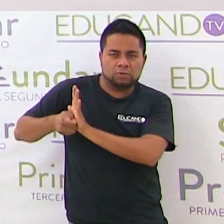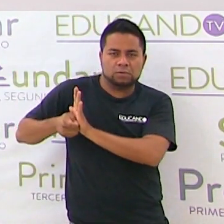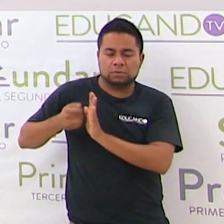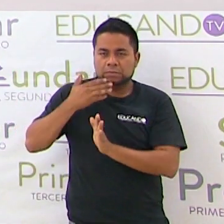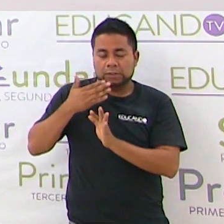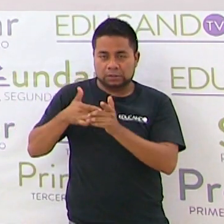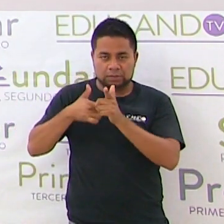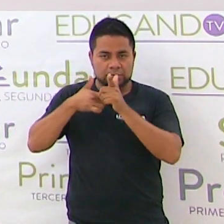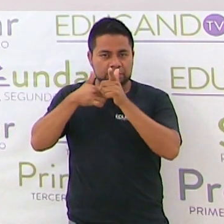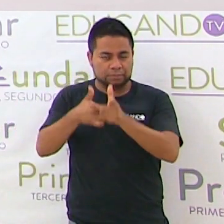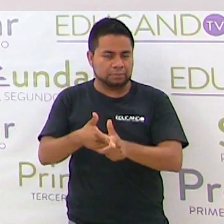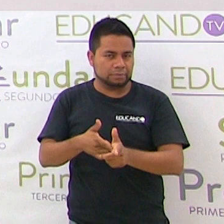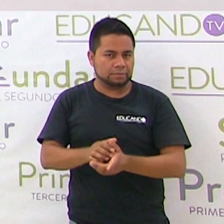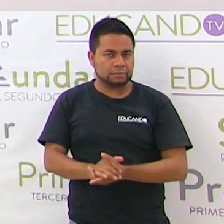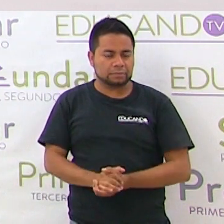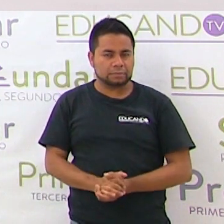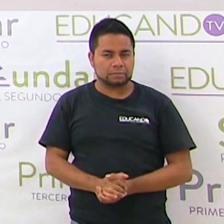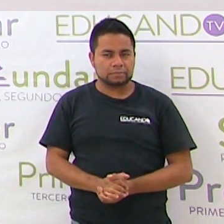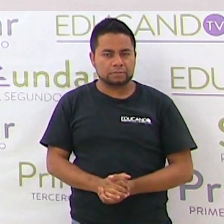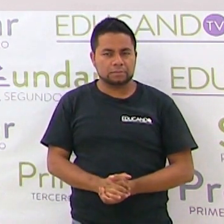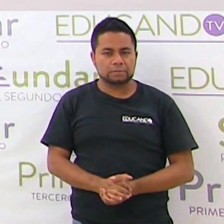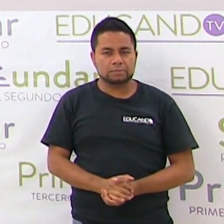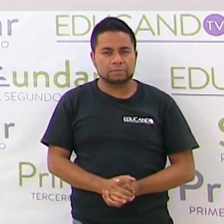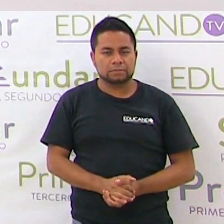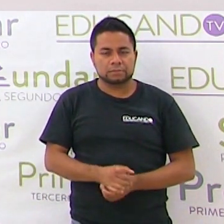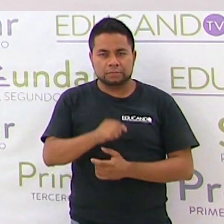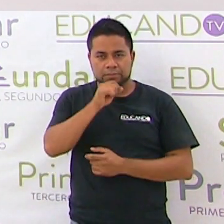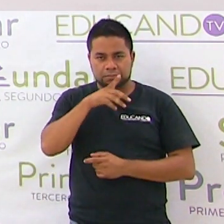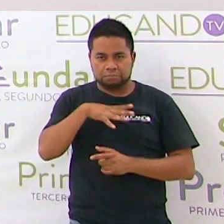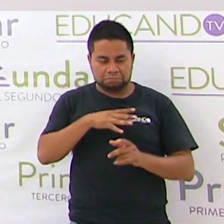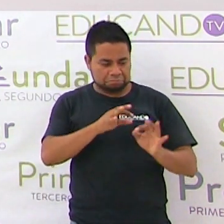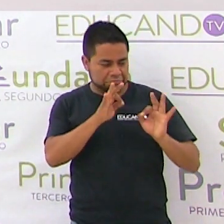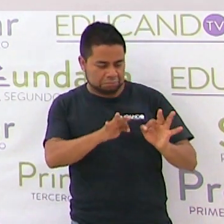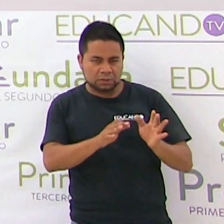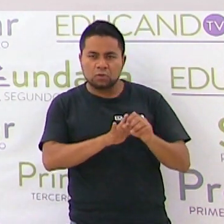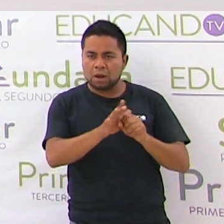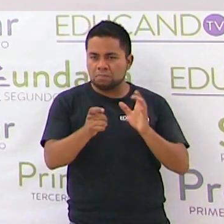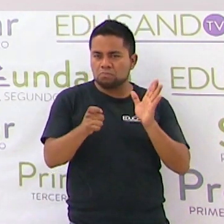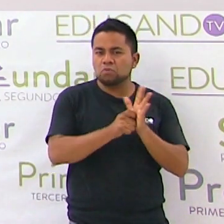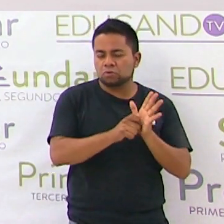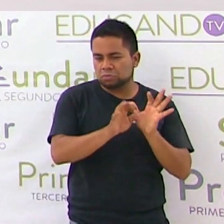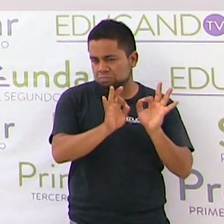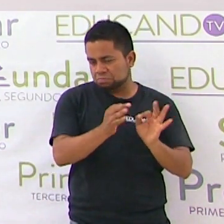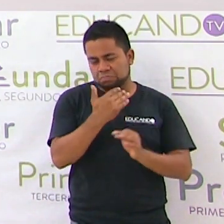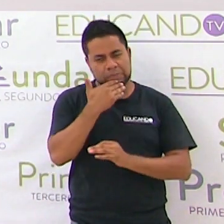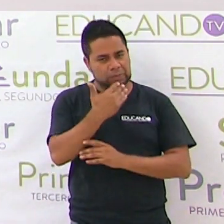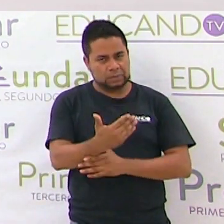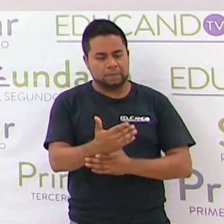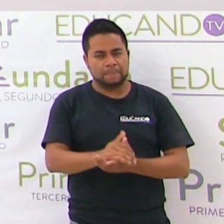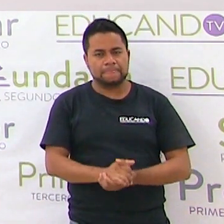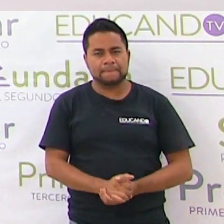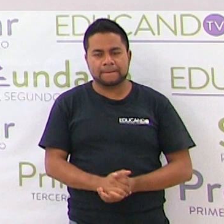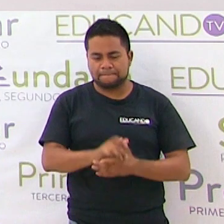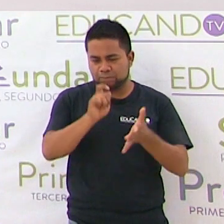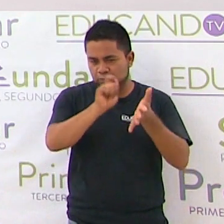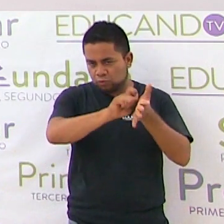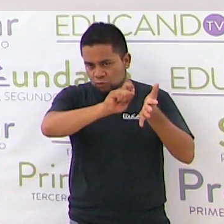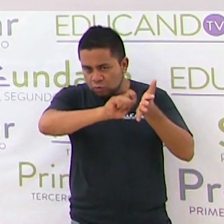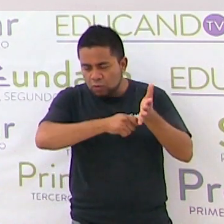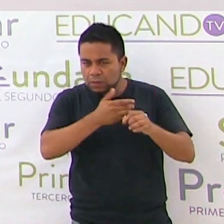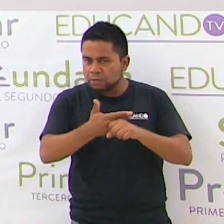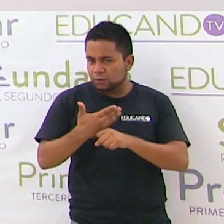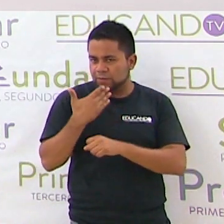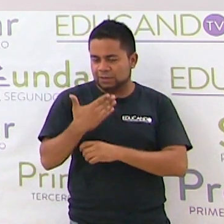continuamos. Acá está también correctamente el punto. Punto y coma, muy